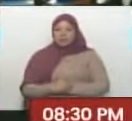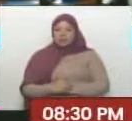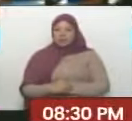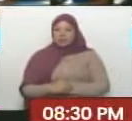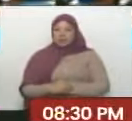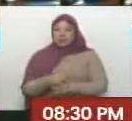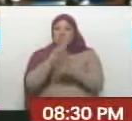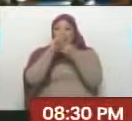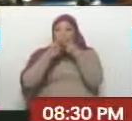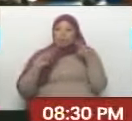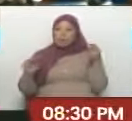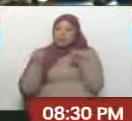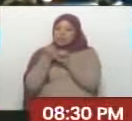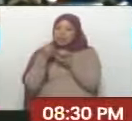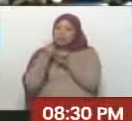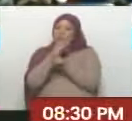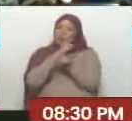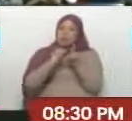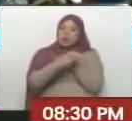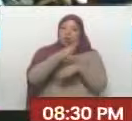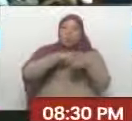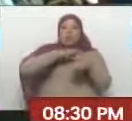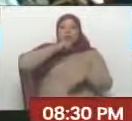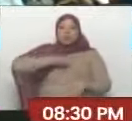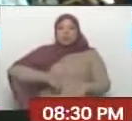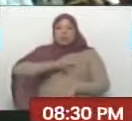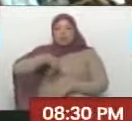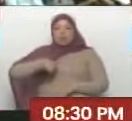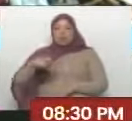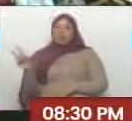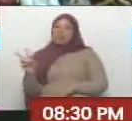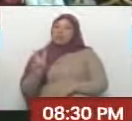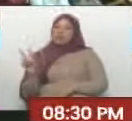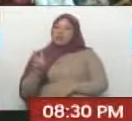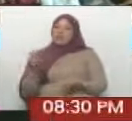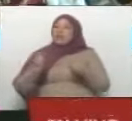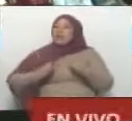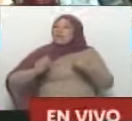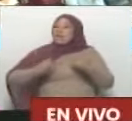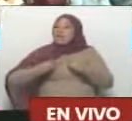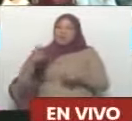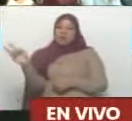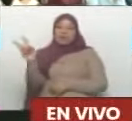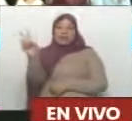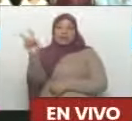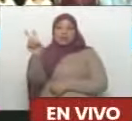en este compromiso a que nos convoca la historia nacional. ¡Que viva Venezuela!